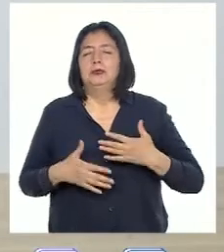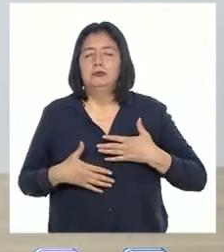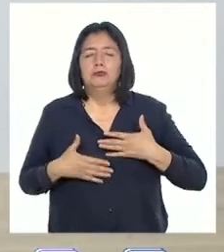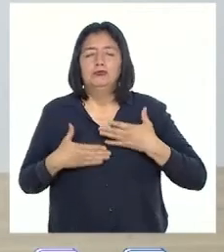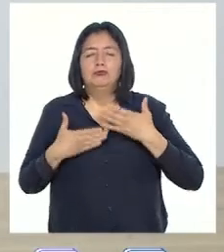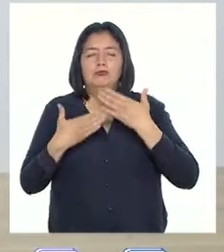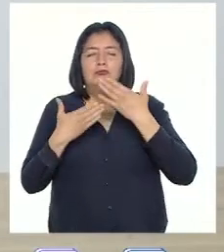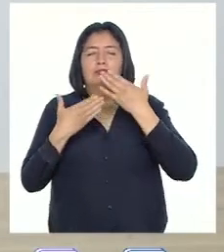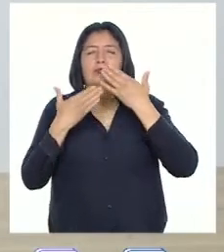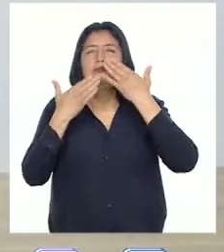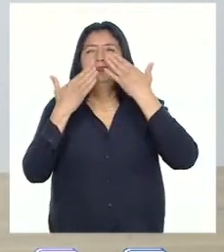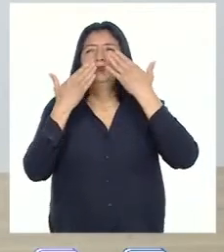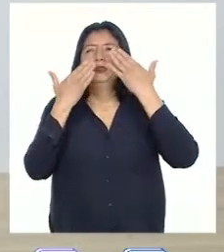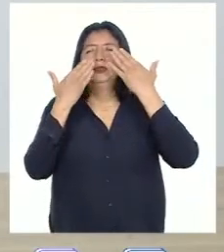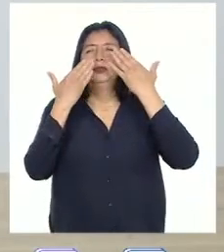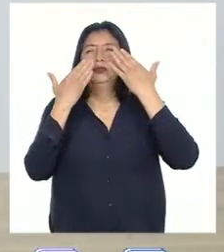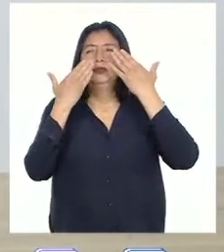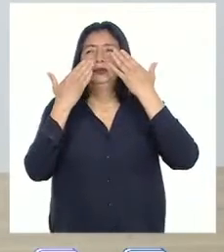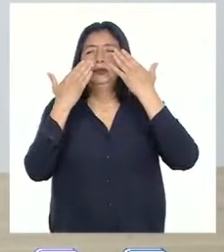profunda.